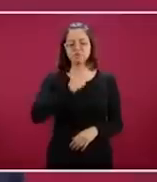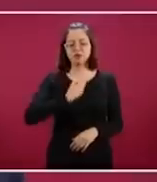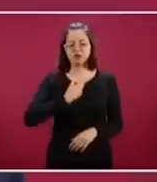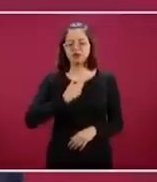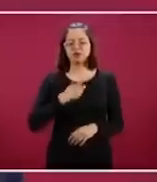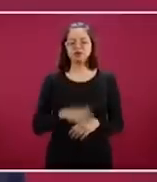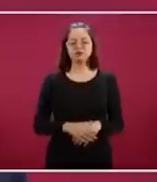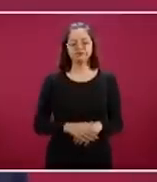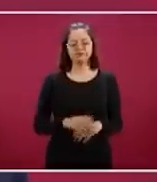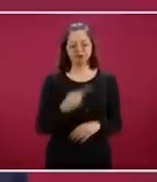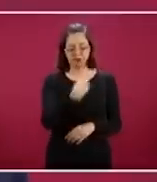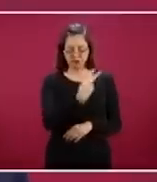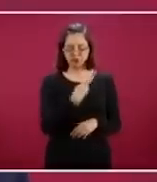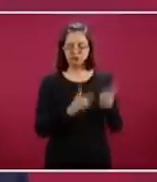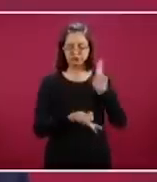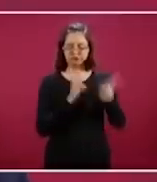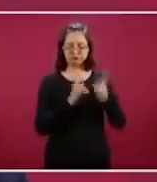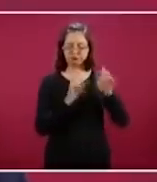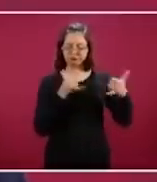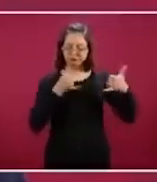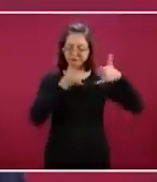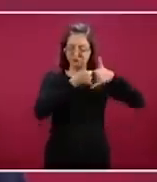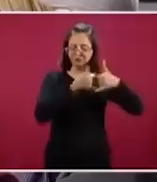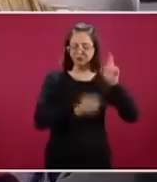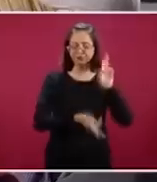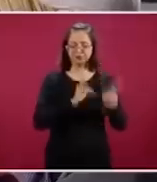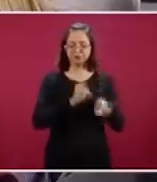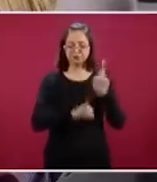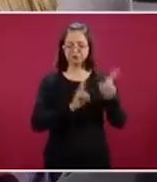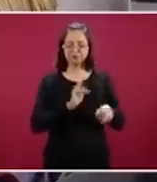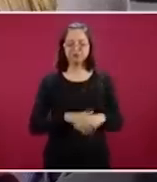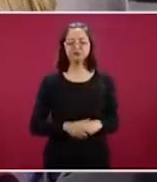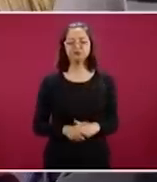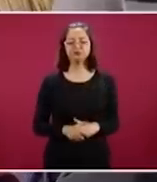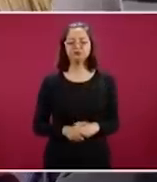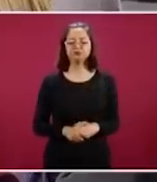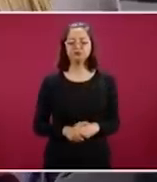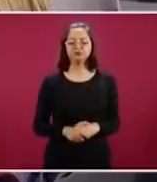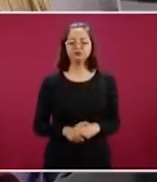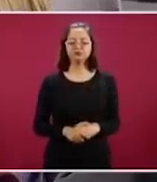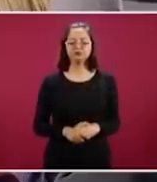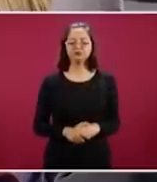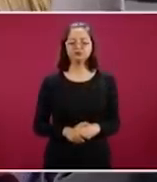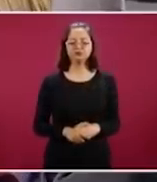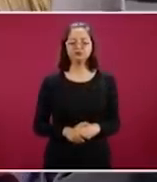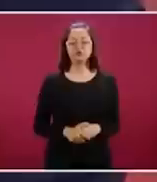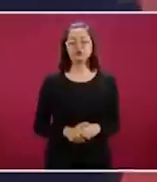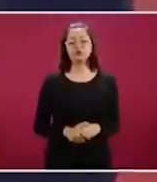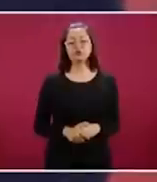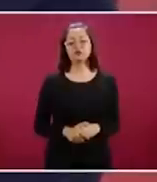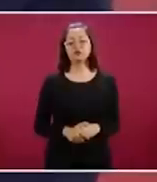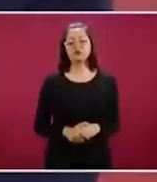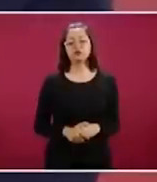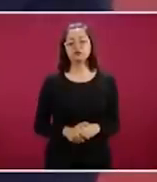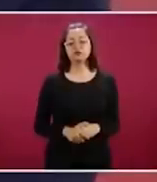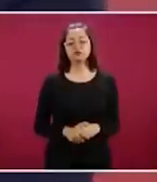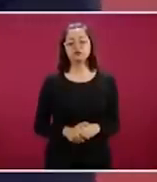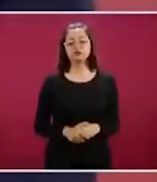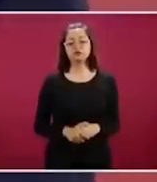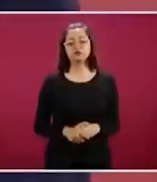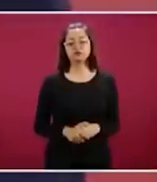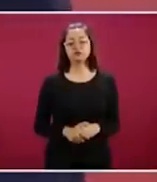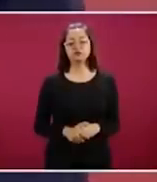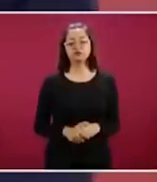en una plática telefónica, porque se pensaba